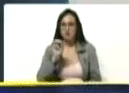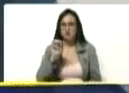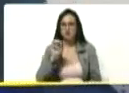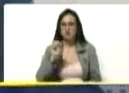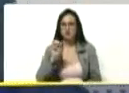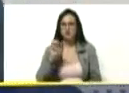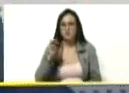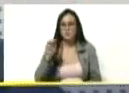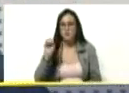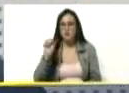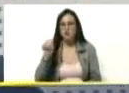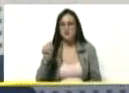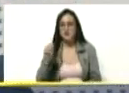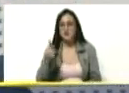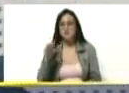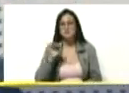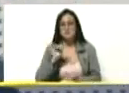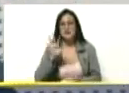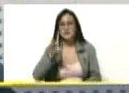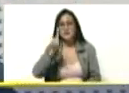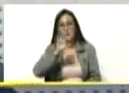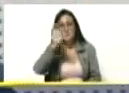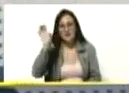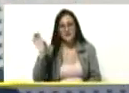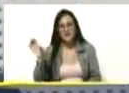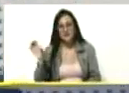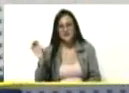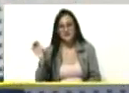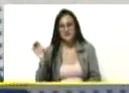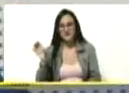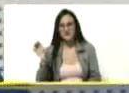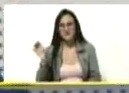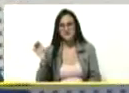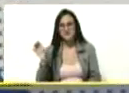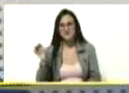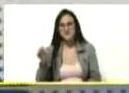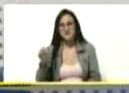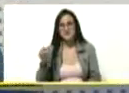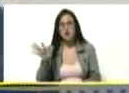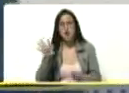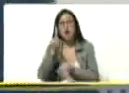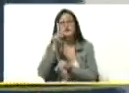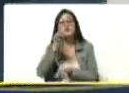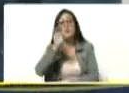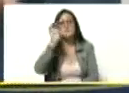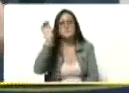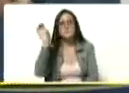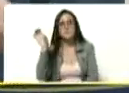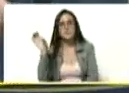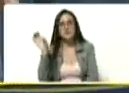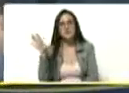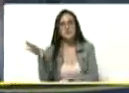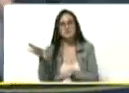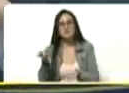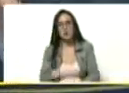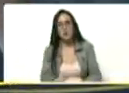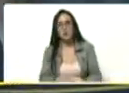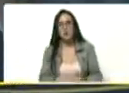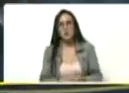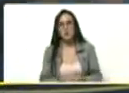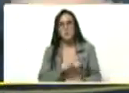Y luego, de esos 51 países, 11 países están ocupados